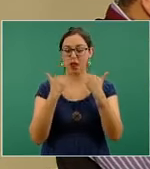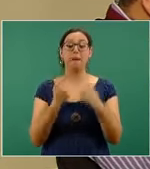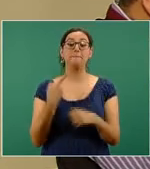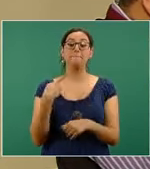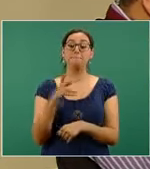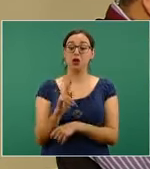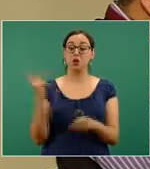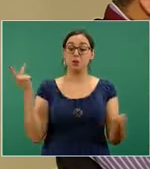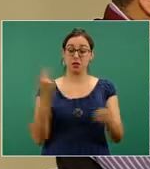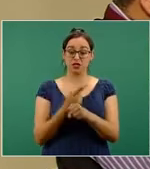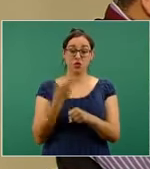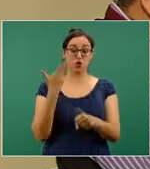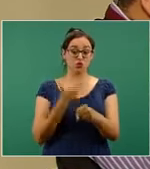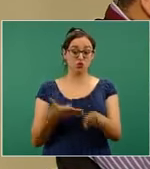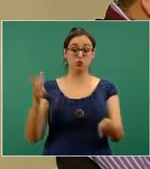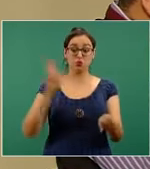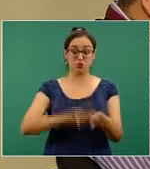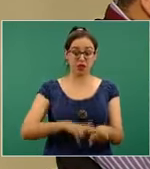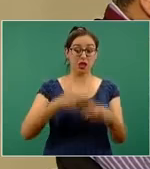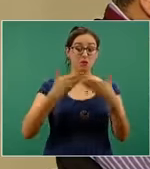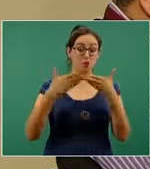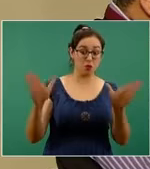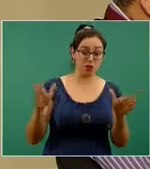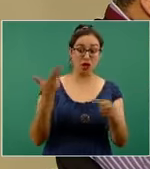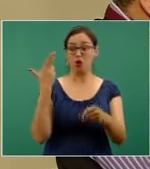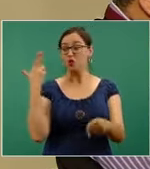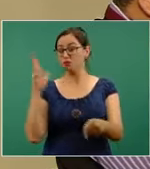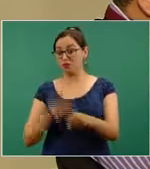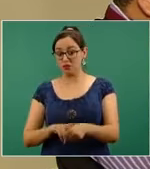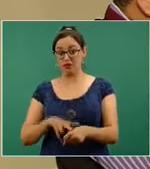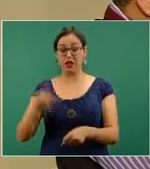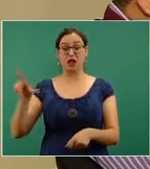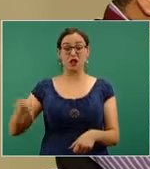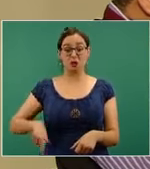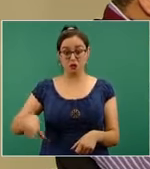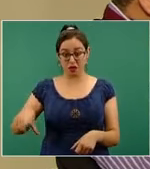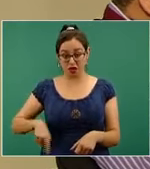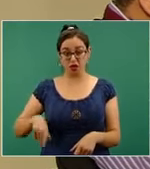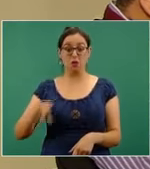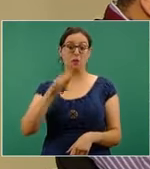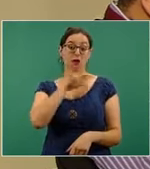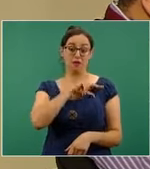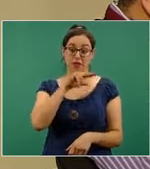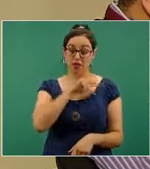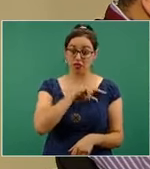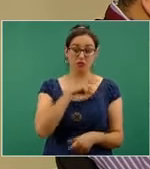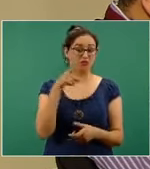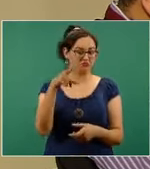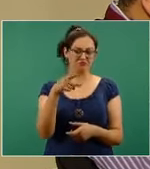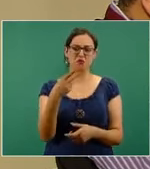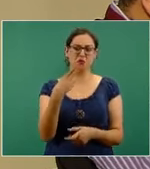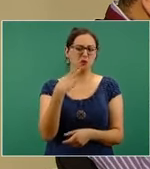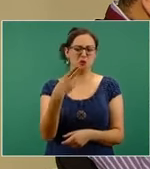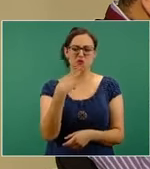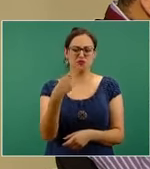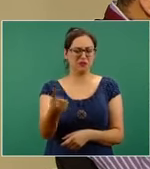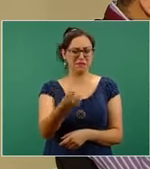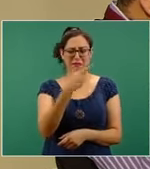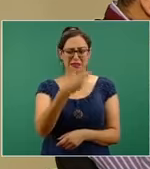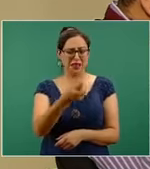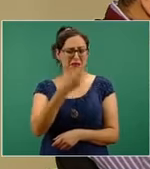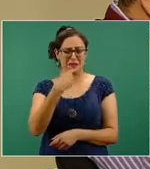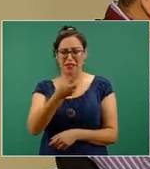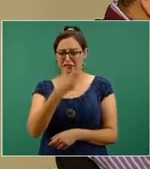privadas, públicas, prácticamente desde el inicio de la pandemia están utilizando todos estos medicamentos que no están permitidos, es